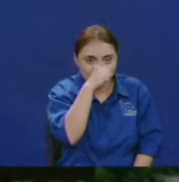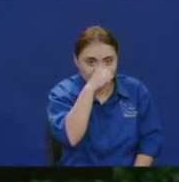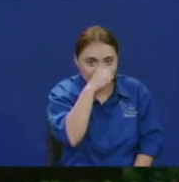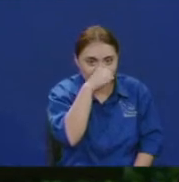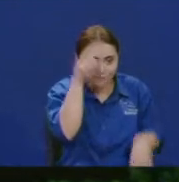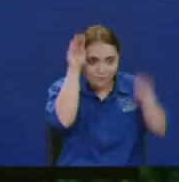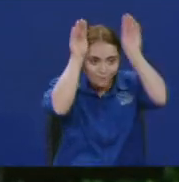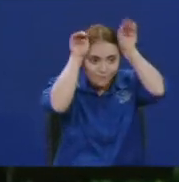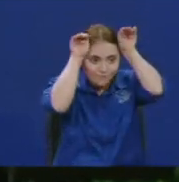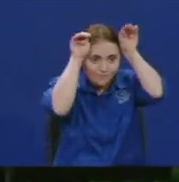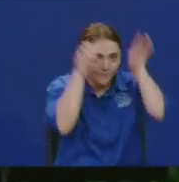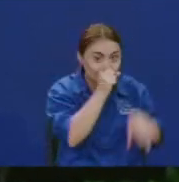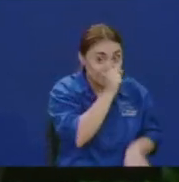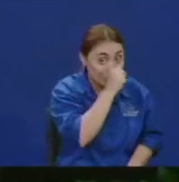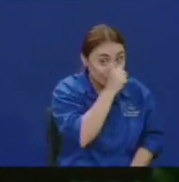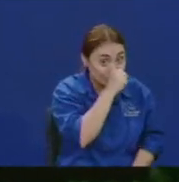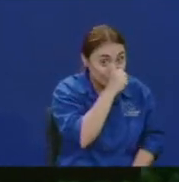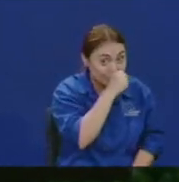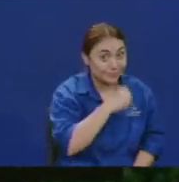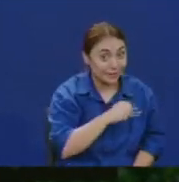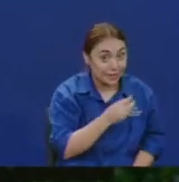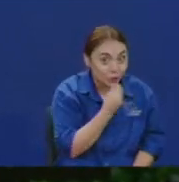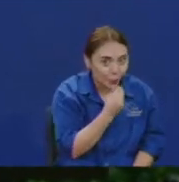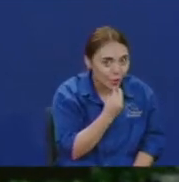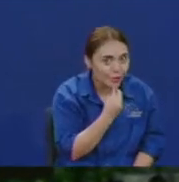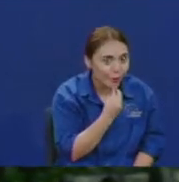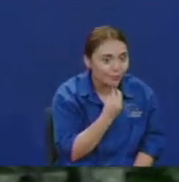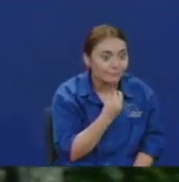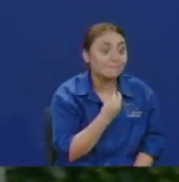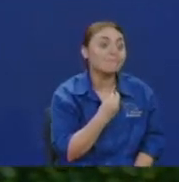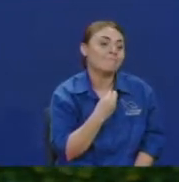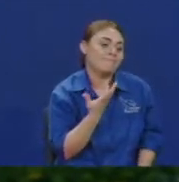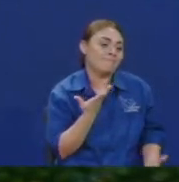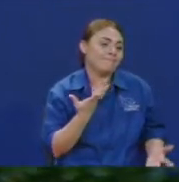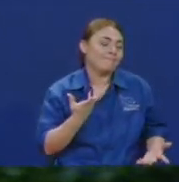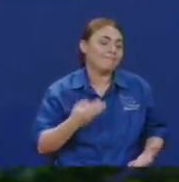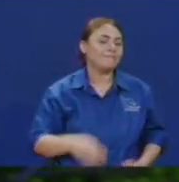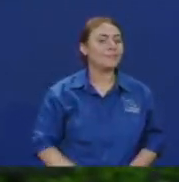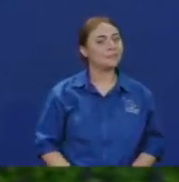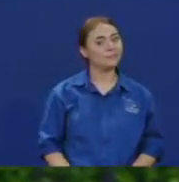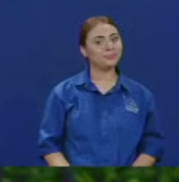Nunca ha comido revolcado. Pues eso es cabeza de coche.